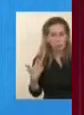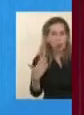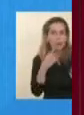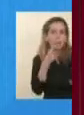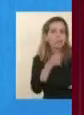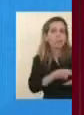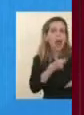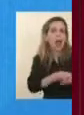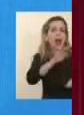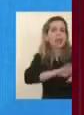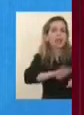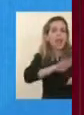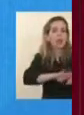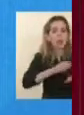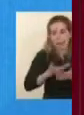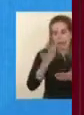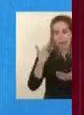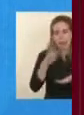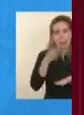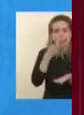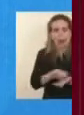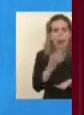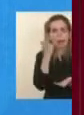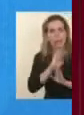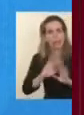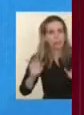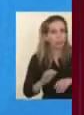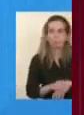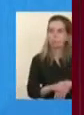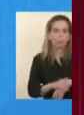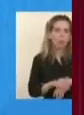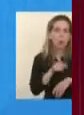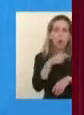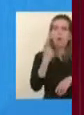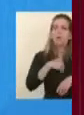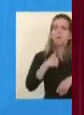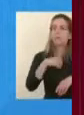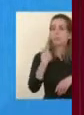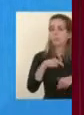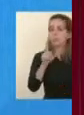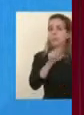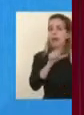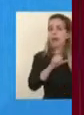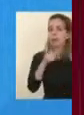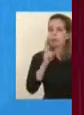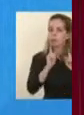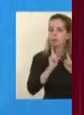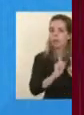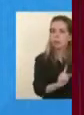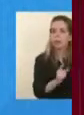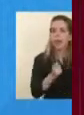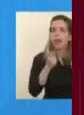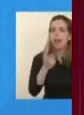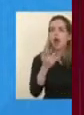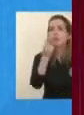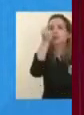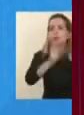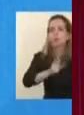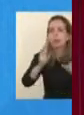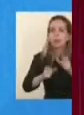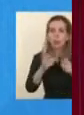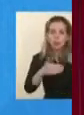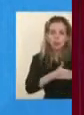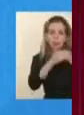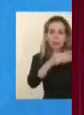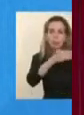la tiene cada vez menos de ponerse los pantalones y decir yo soy el presidente de la nación no me pueden manejar absolutamente todos los argentinos estamos en medio de